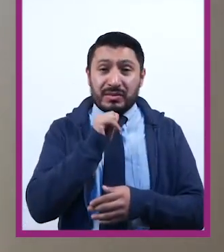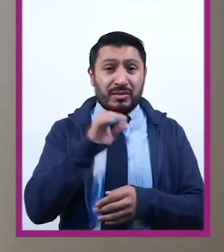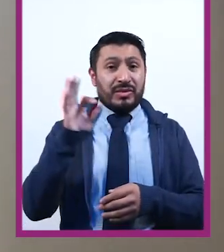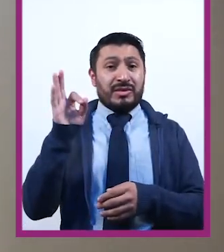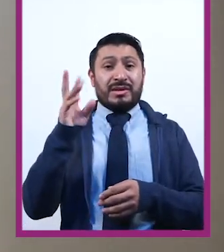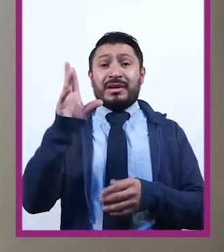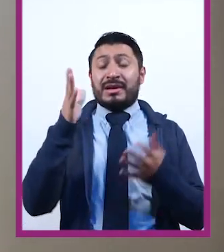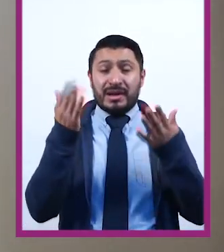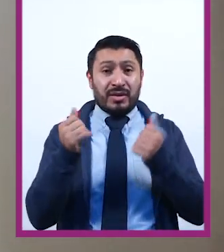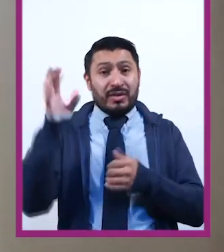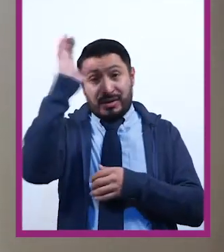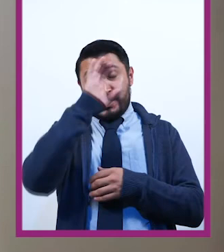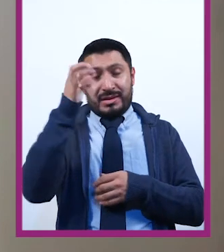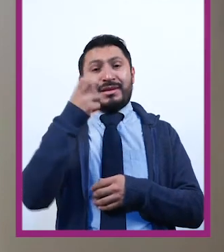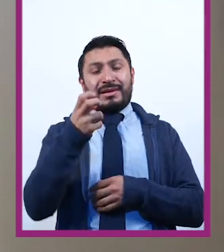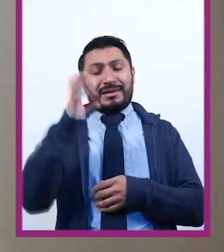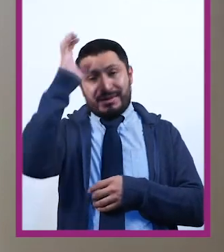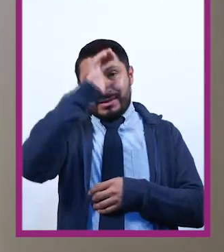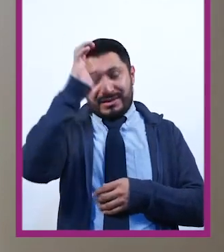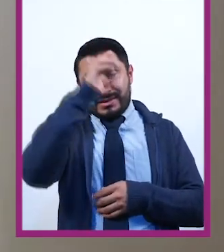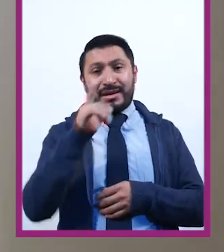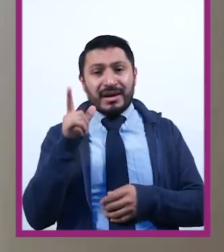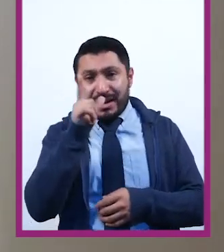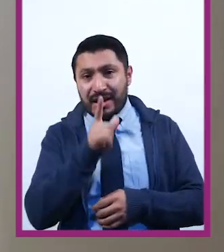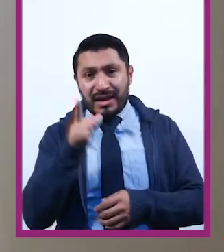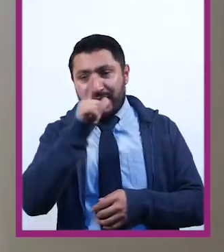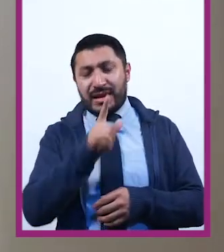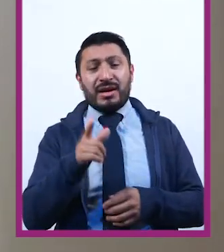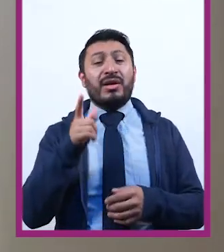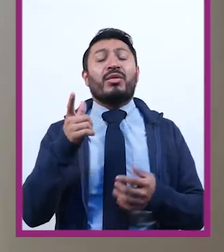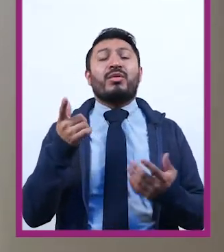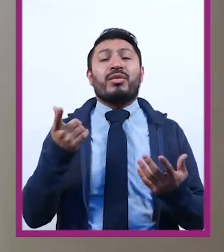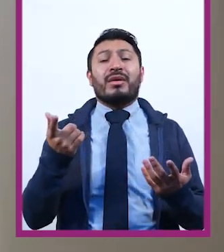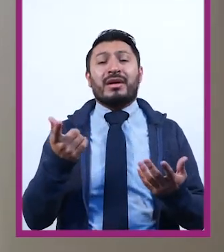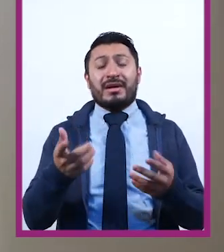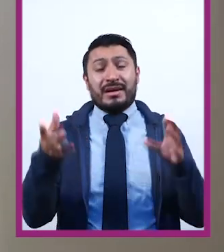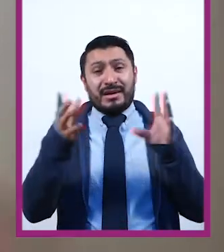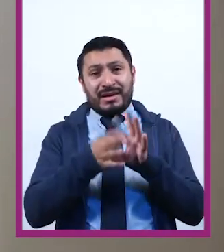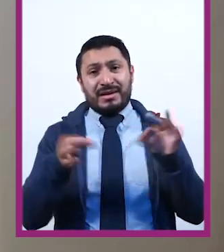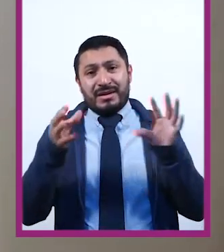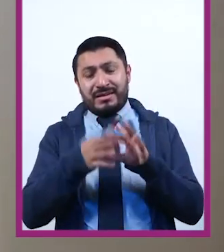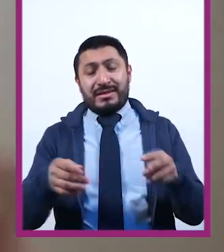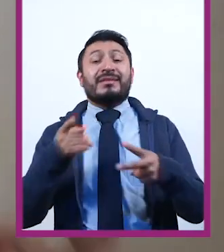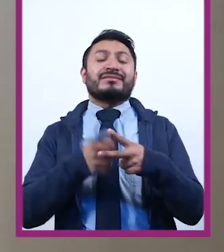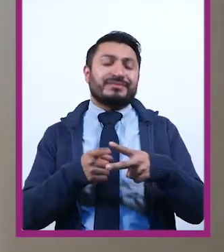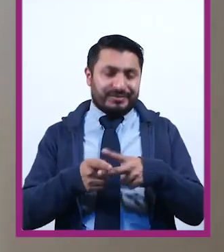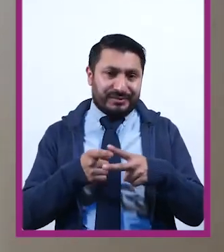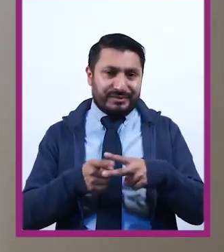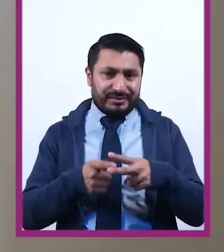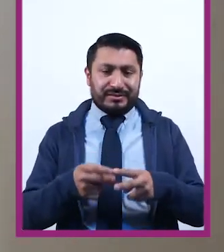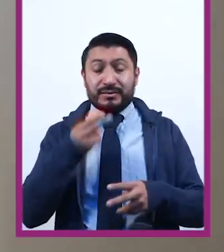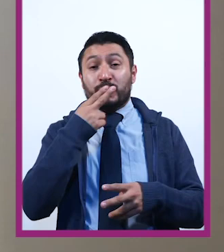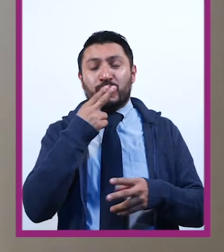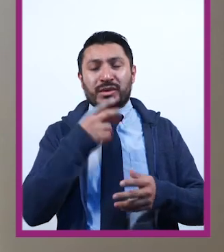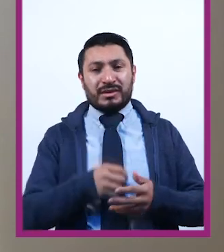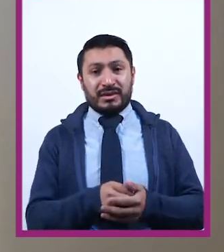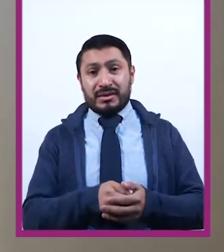por la ciencia, y pues la ciencia, el lenguaje con el que se expresan es con las